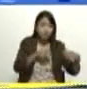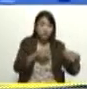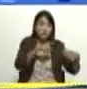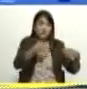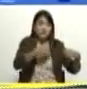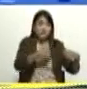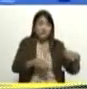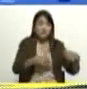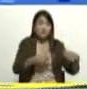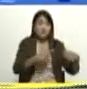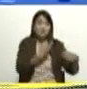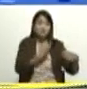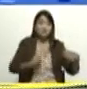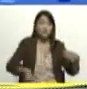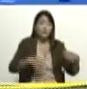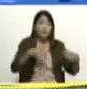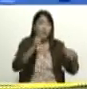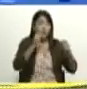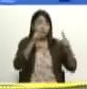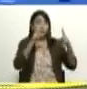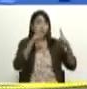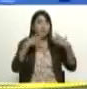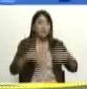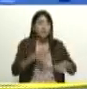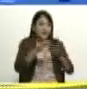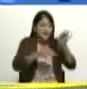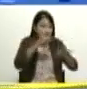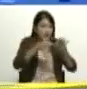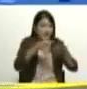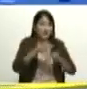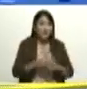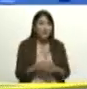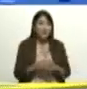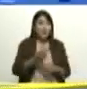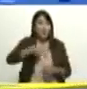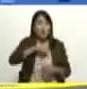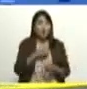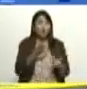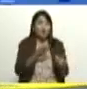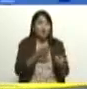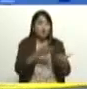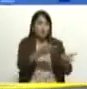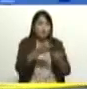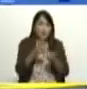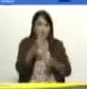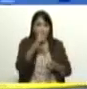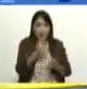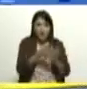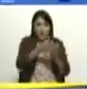impresionado, embajador, cuando le dije, por ingresos teníamos un año